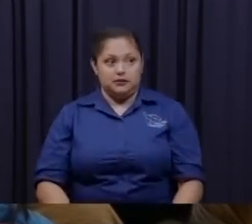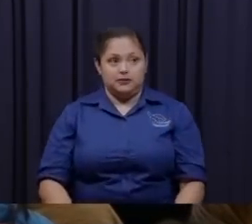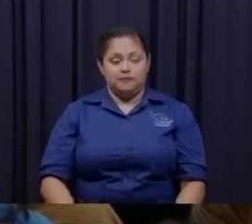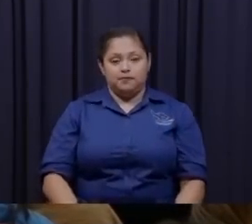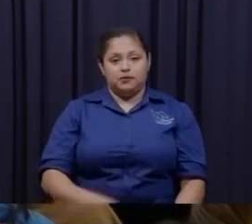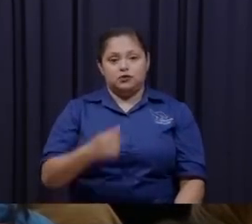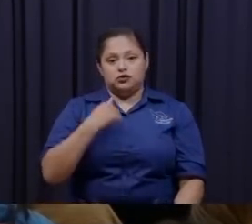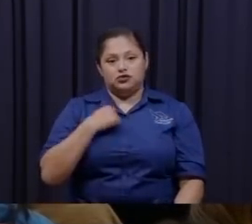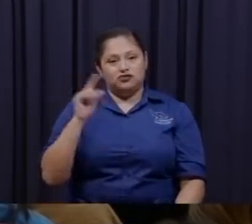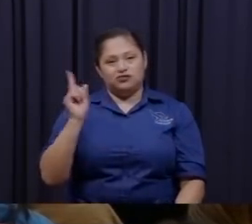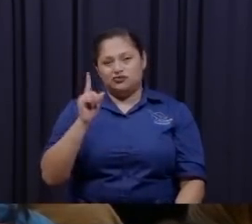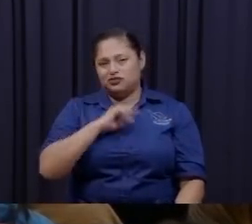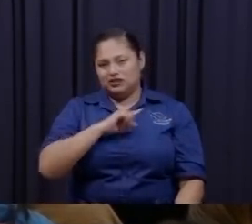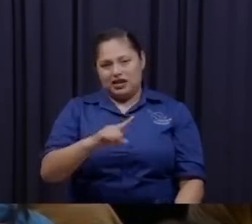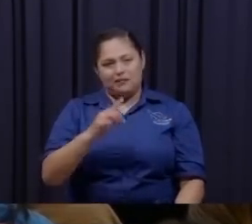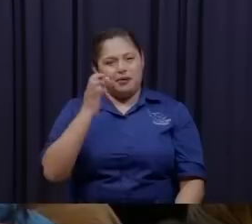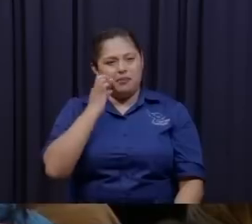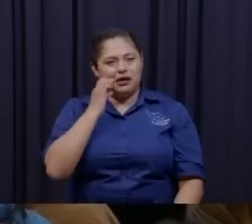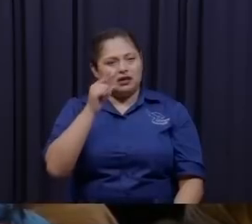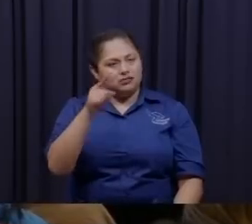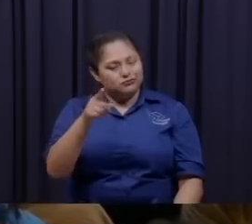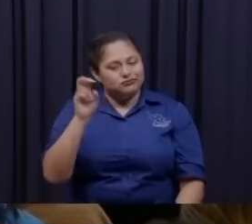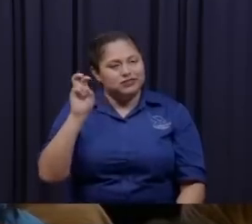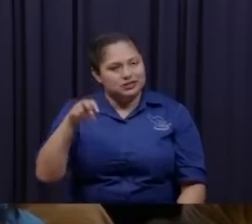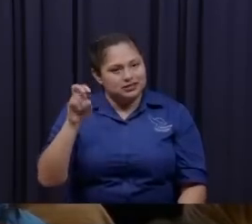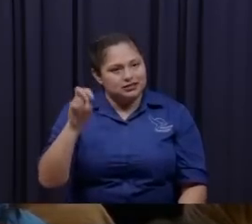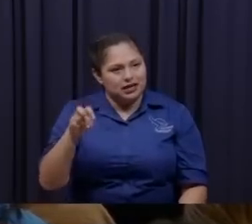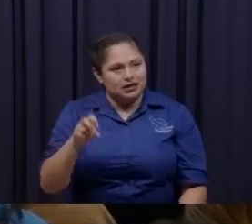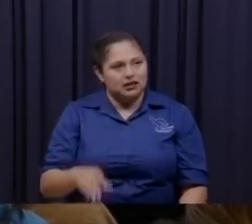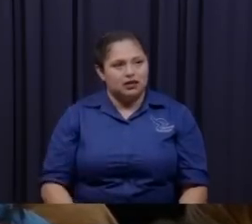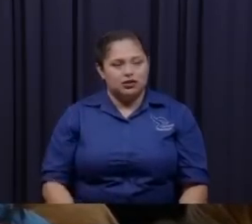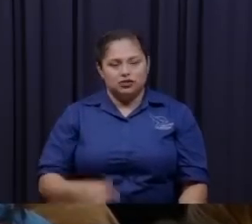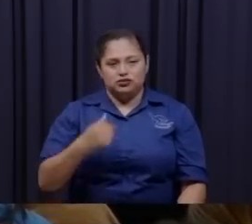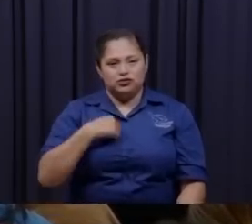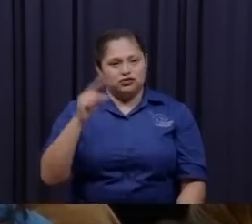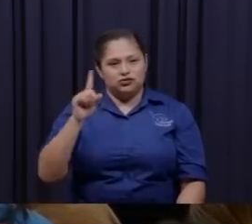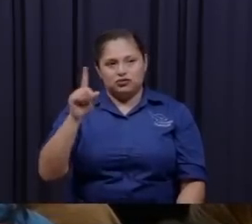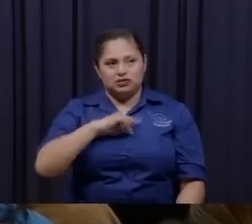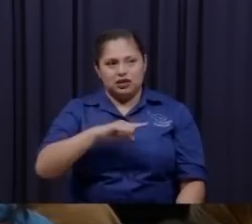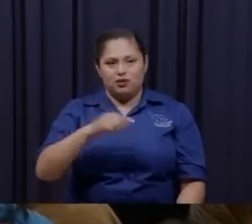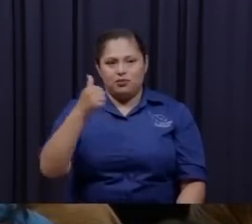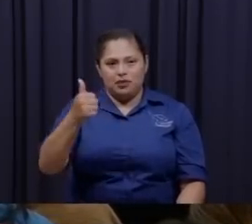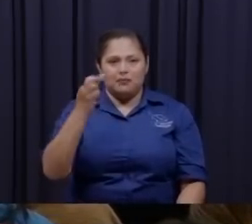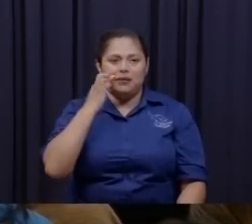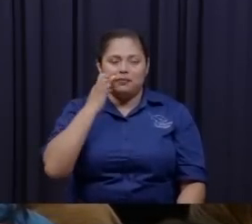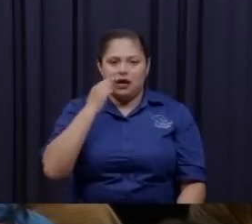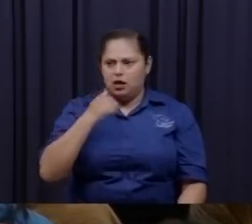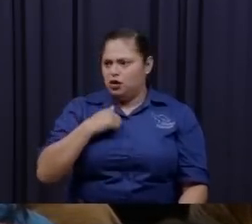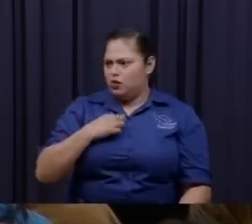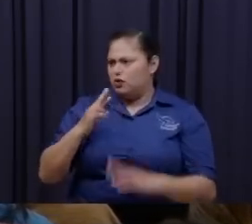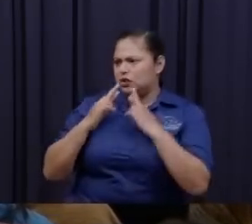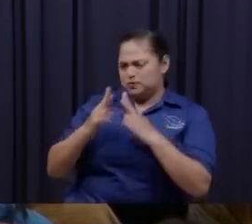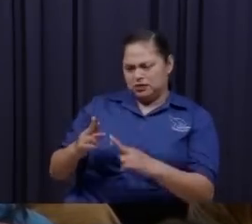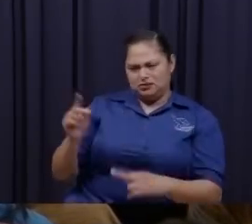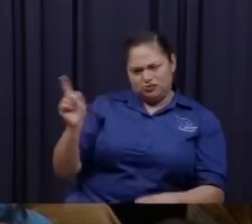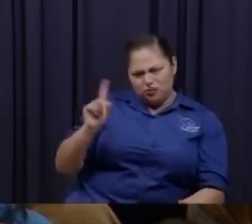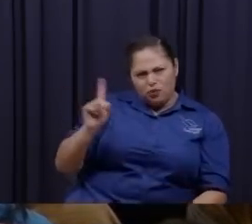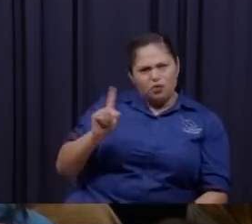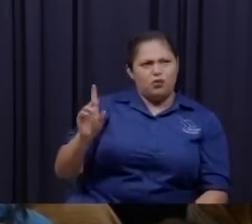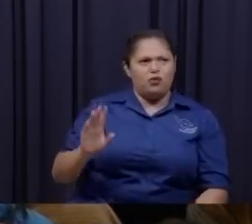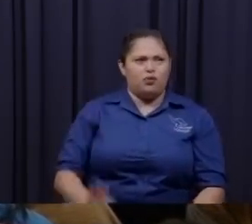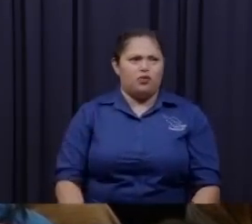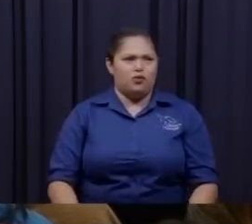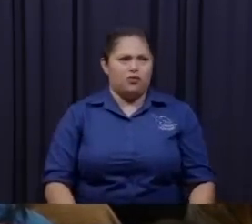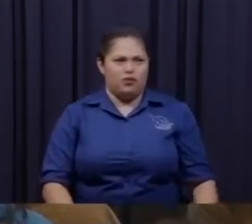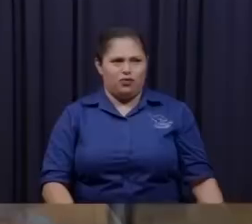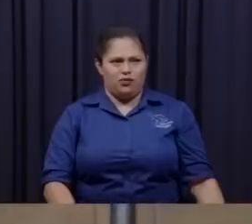no he sido el padre que tú necesitabas. No he sido un buen padre. ¡Ah! ¿Cómo va a creer, hermano? Hermano chonito,